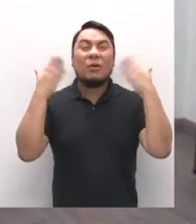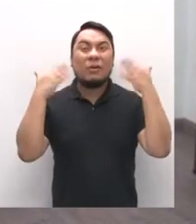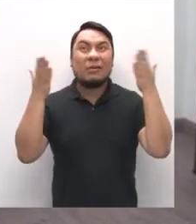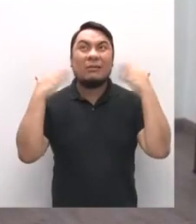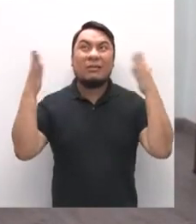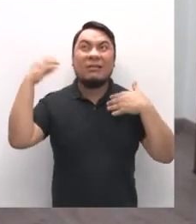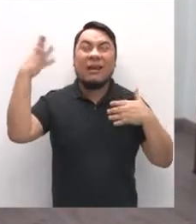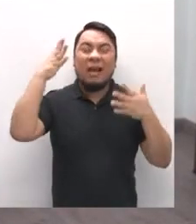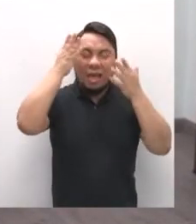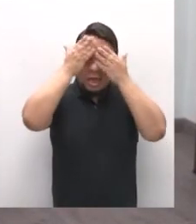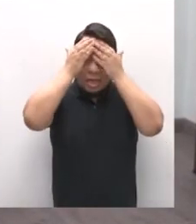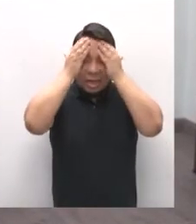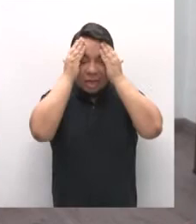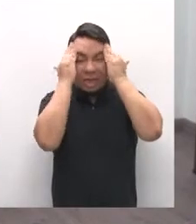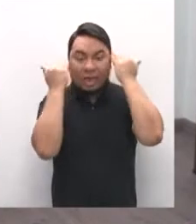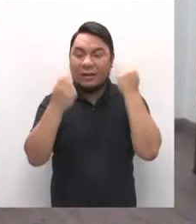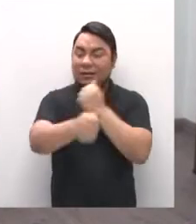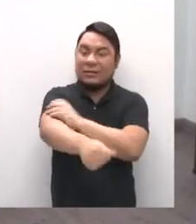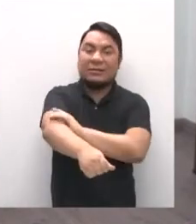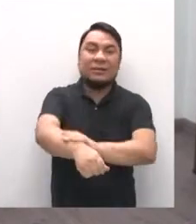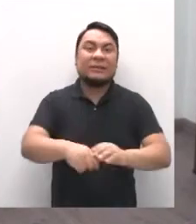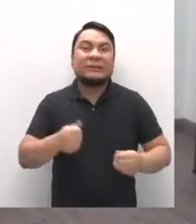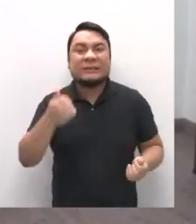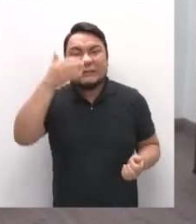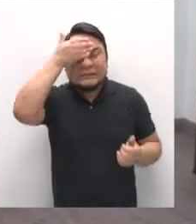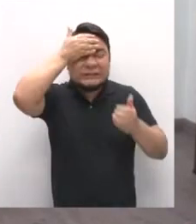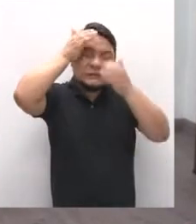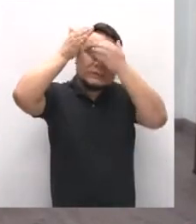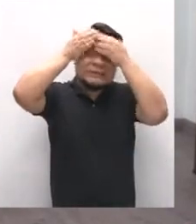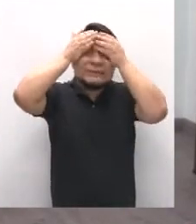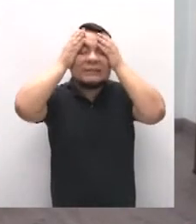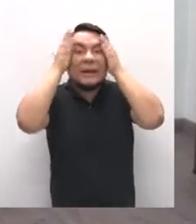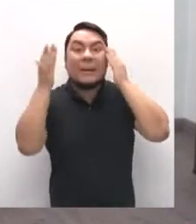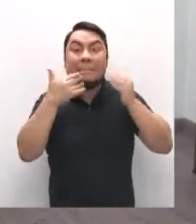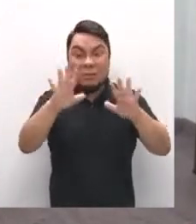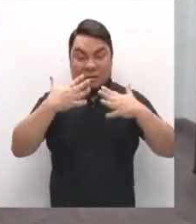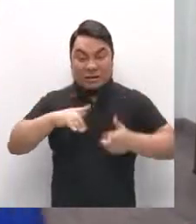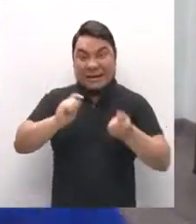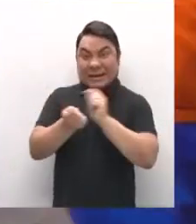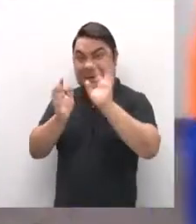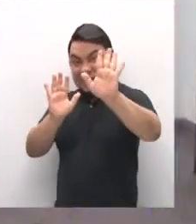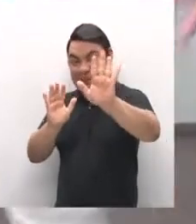aquí. Creo que mejor voy a buscar algo que ponerme. ¡Ya vengo!